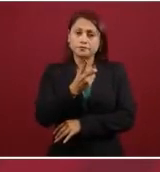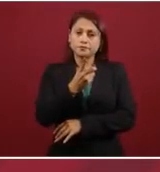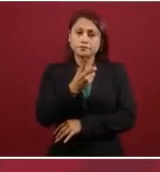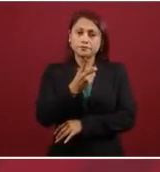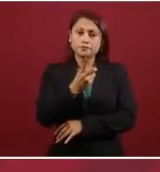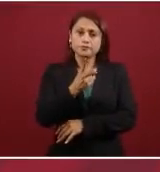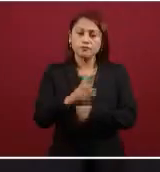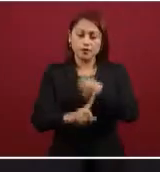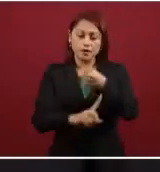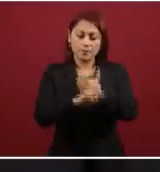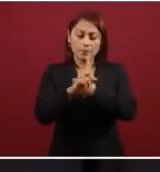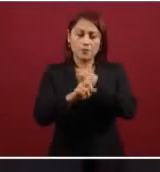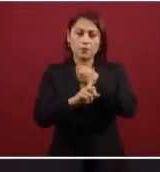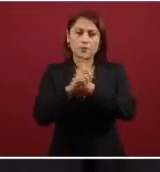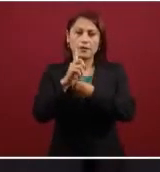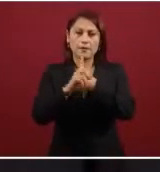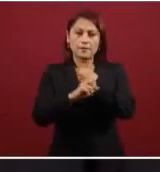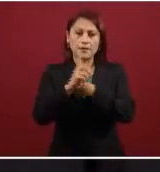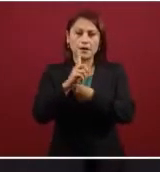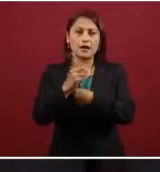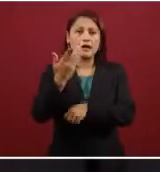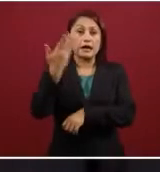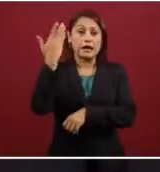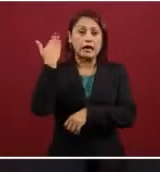con apretones de manos